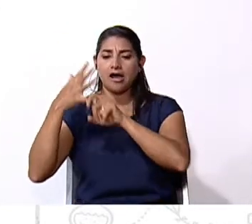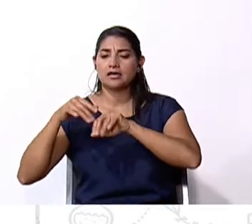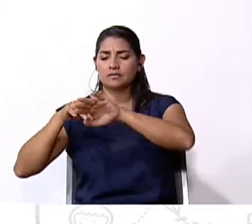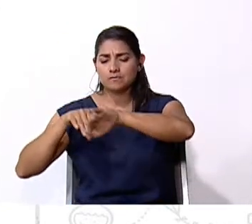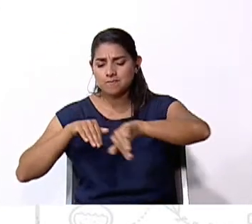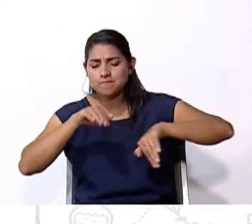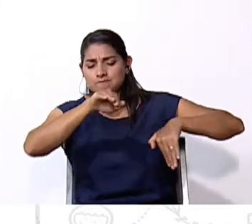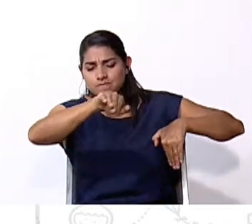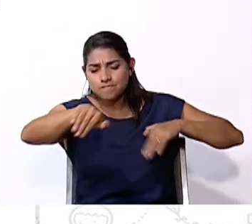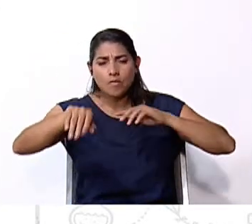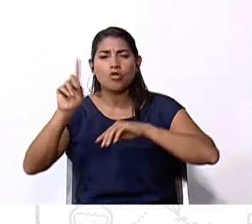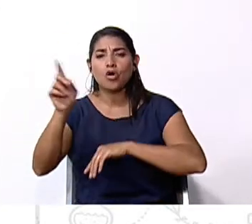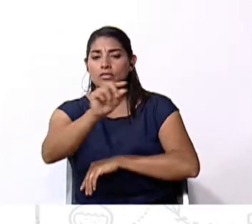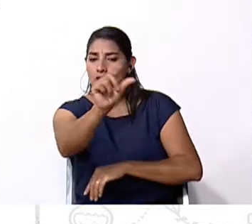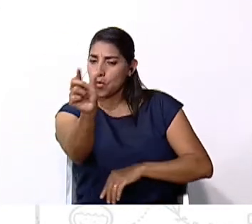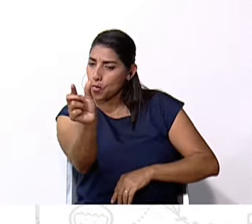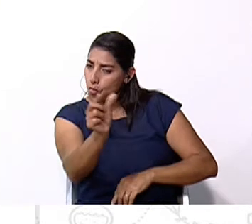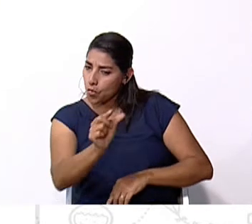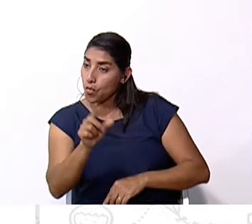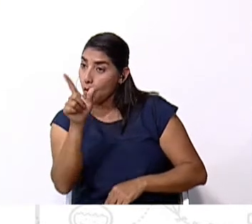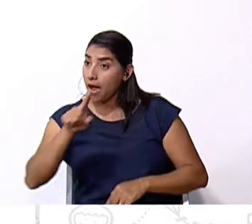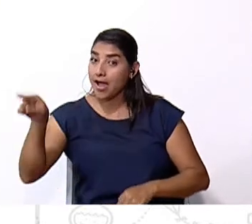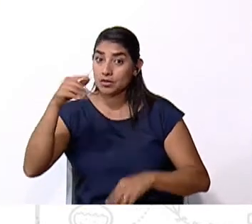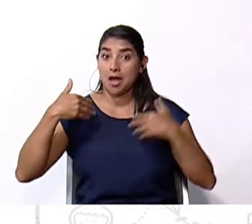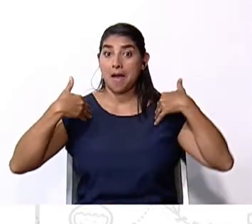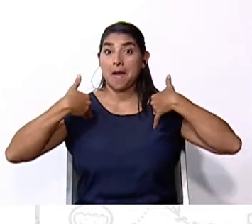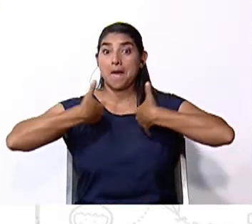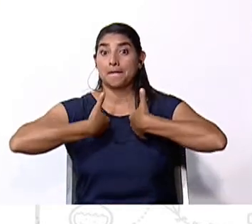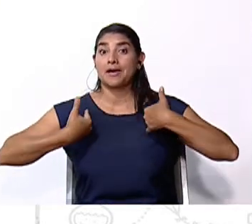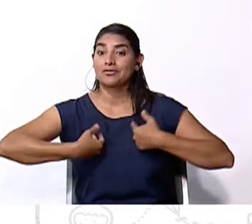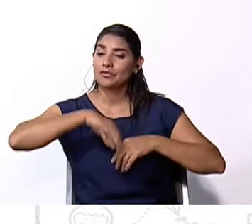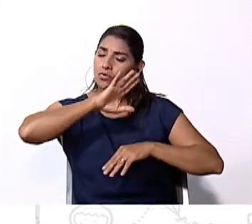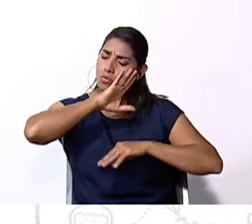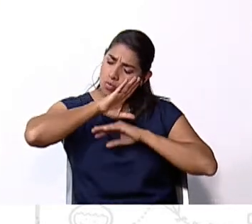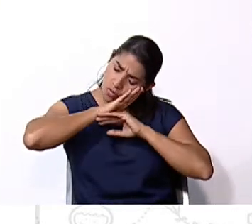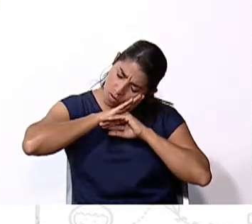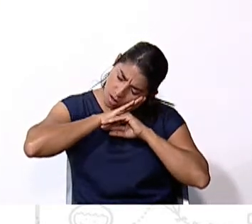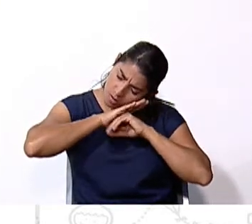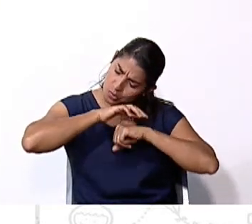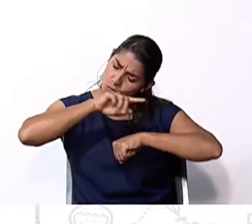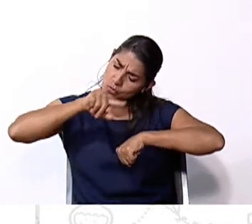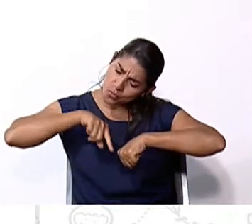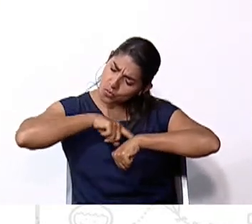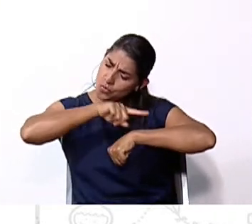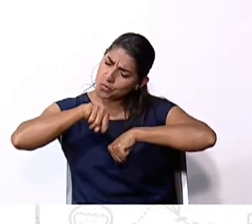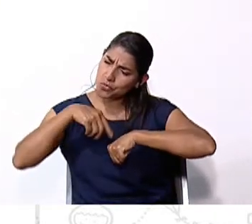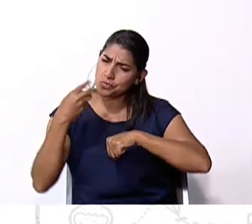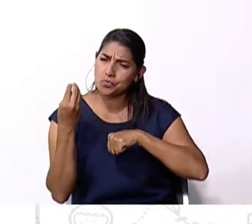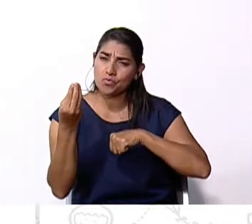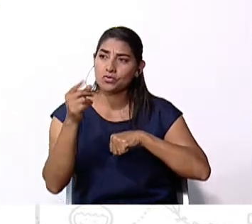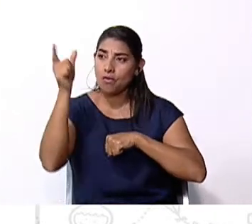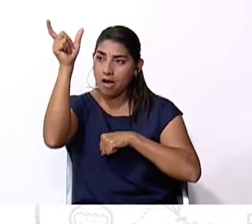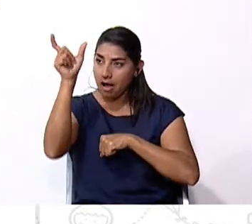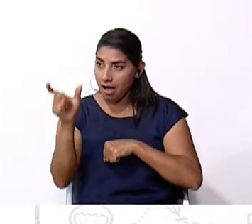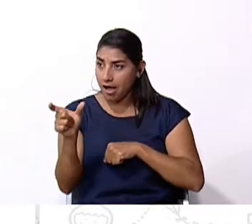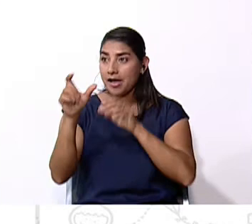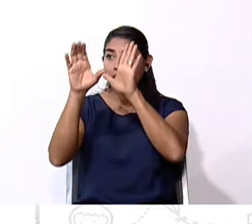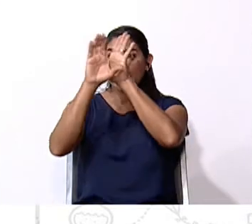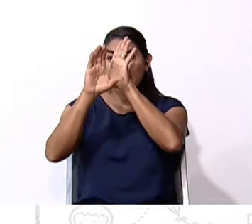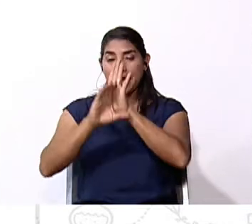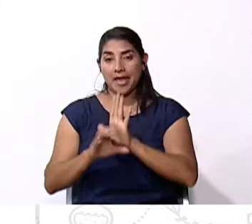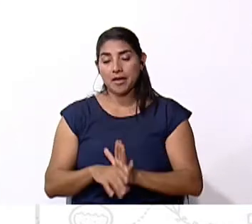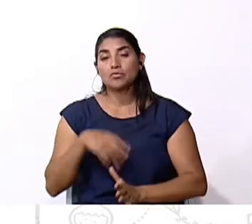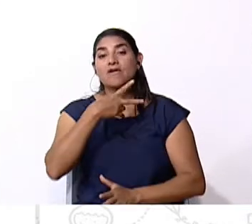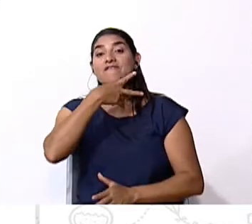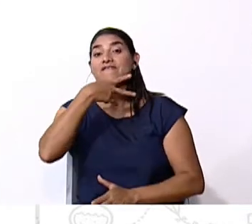ríos. Estos mamíferos duermen mucho. Esos son ejemplos de verbos